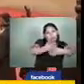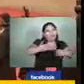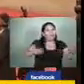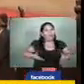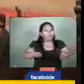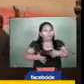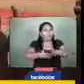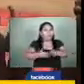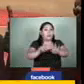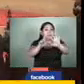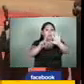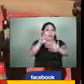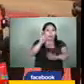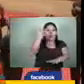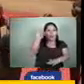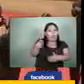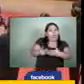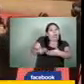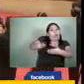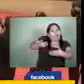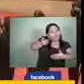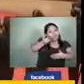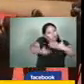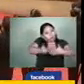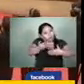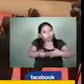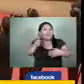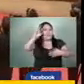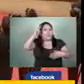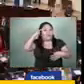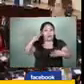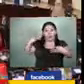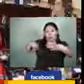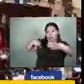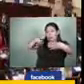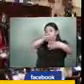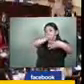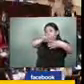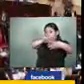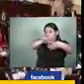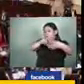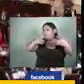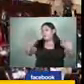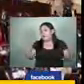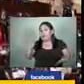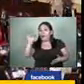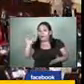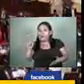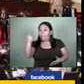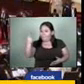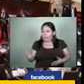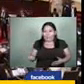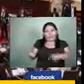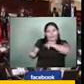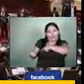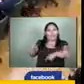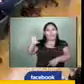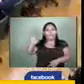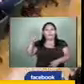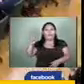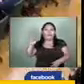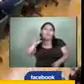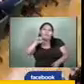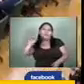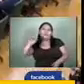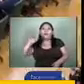elección 60 días antes, es decir, la primera semana de noviembre, por lo que el actual Fiscal General, Rodolfo